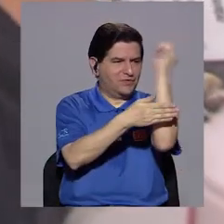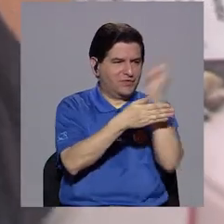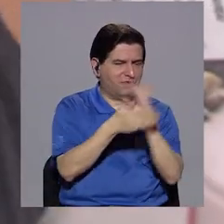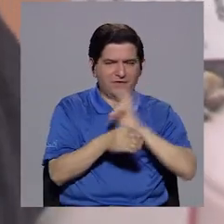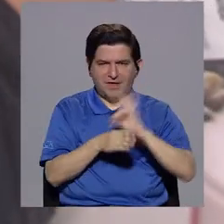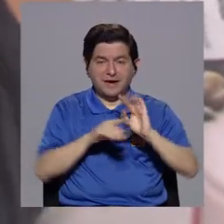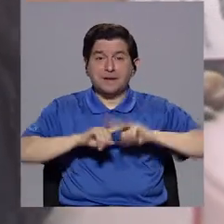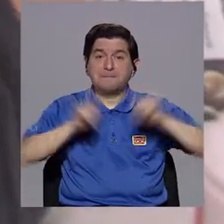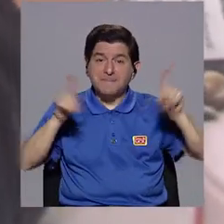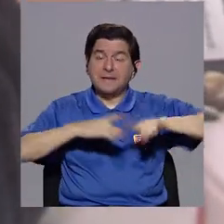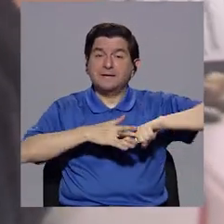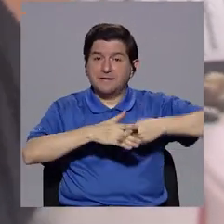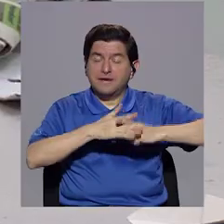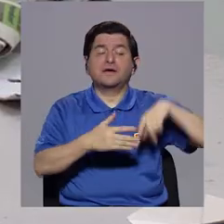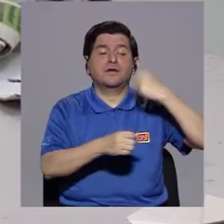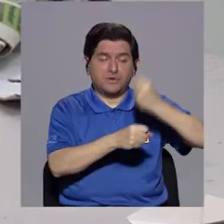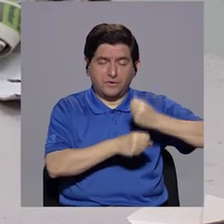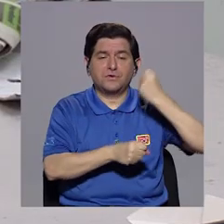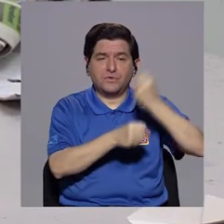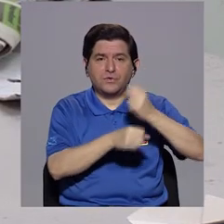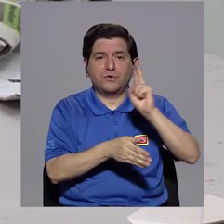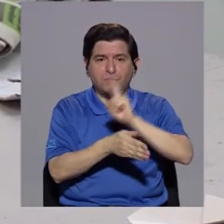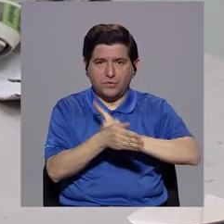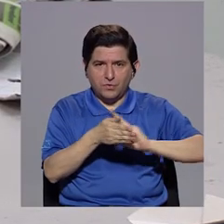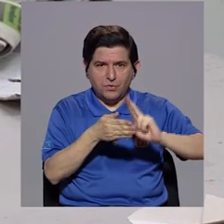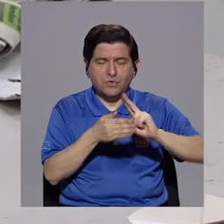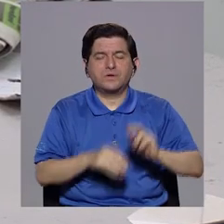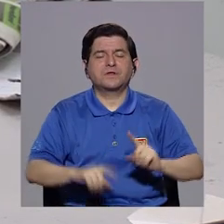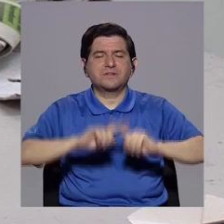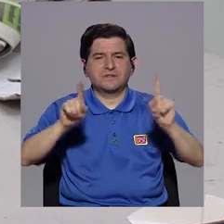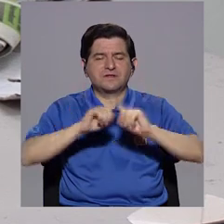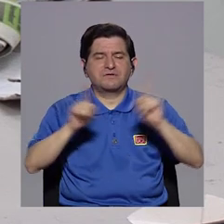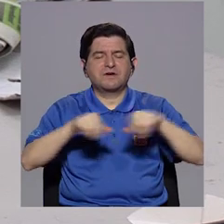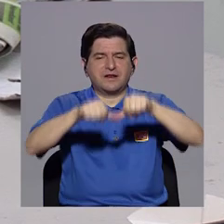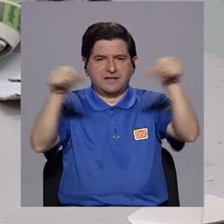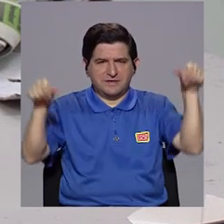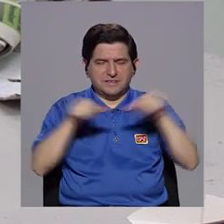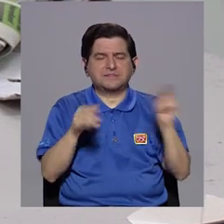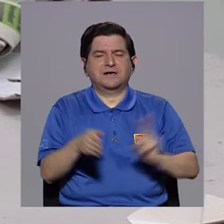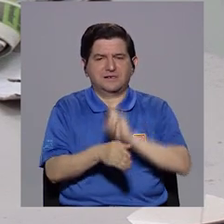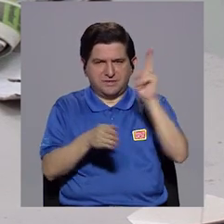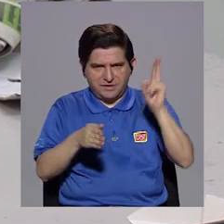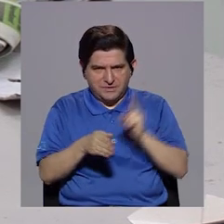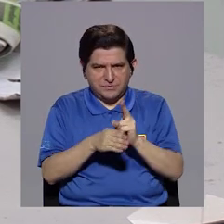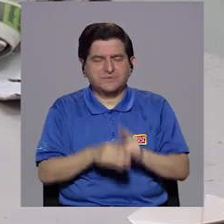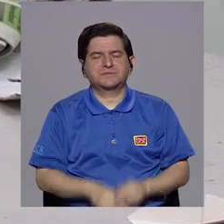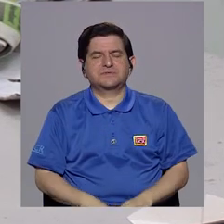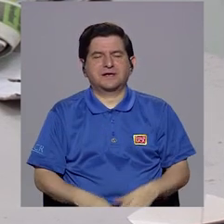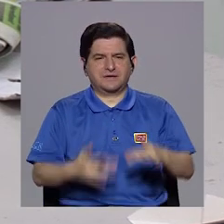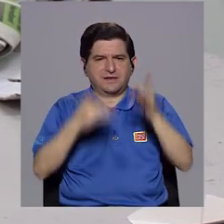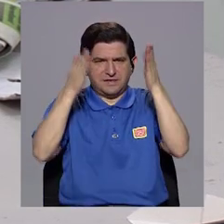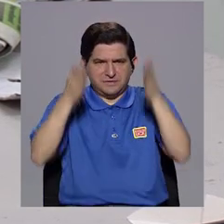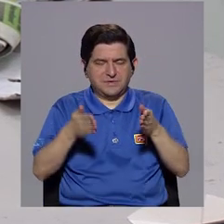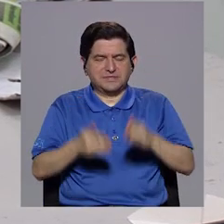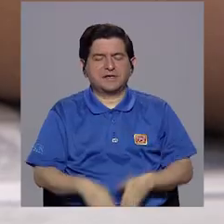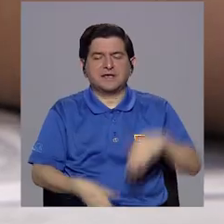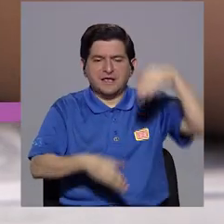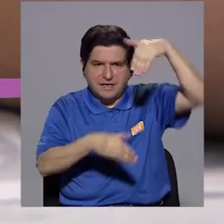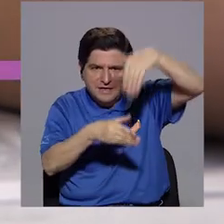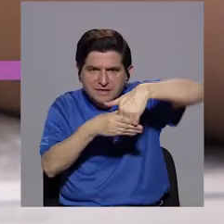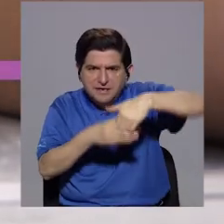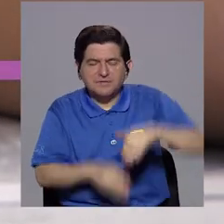arte terapia. Sin embargo, es una herramienta para trabajar que utilizamos los terapeutas de diferentes ramas para intervenir en